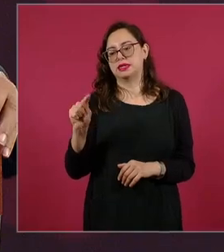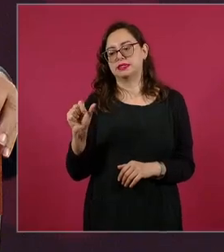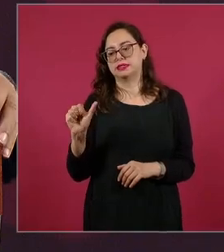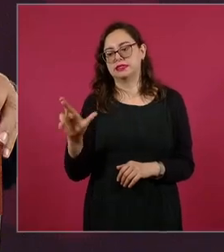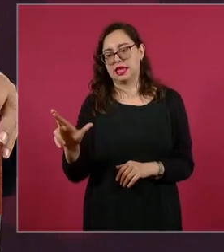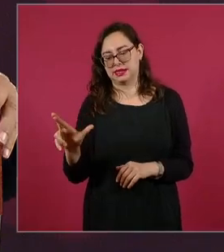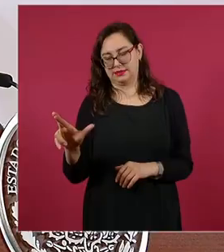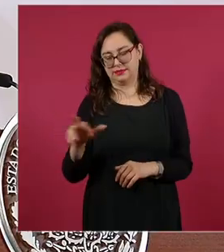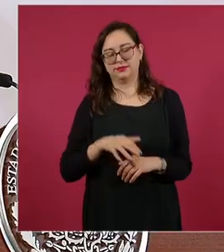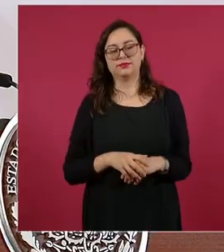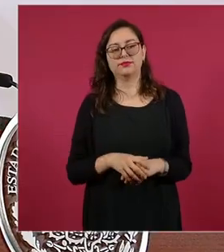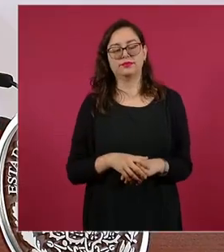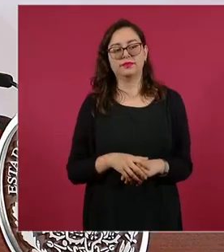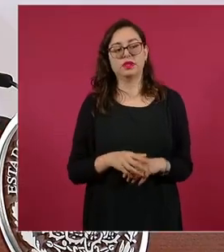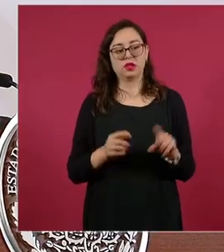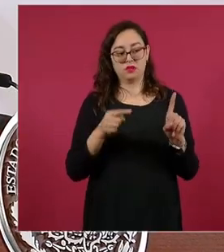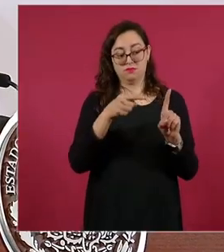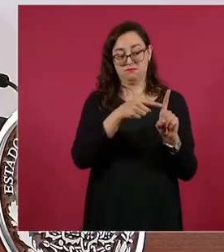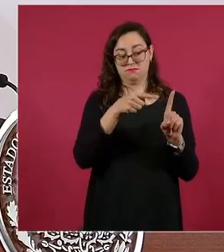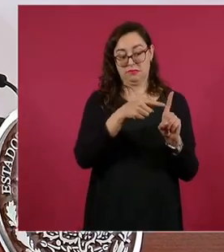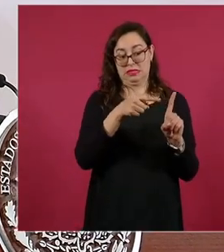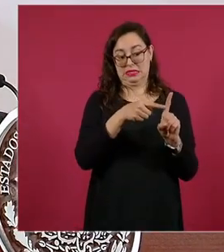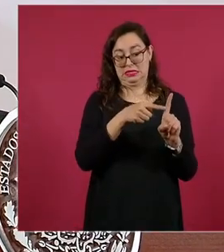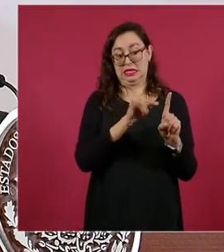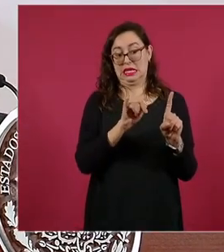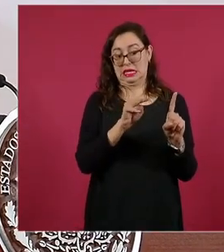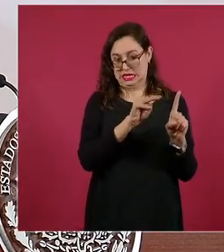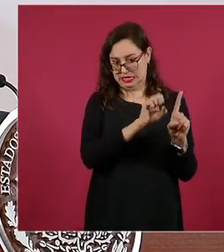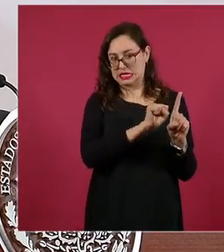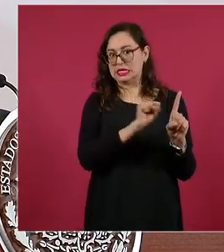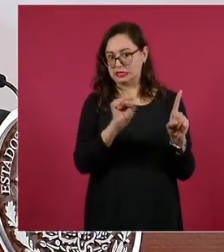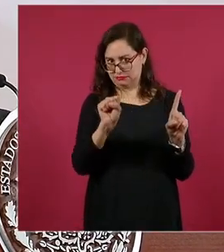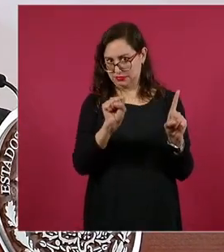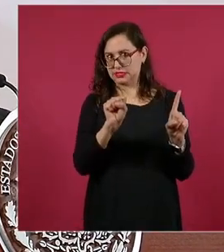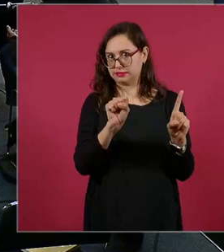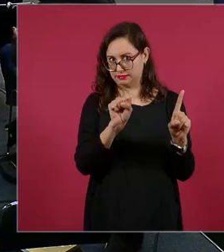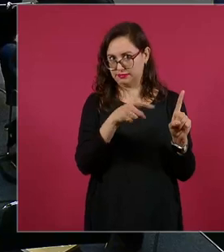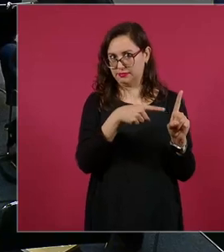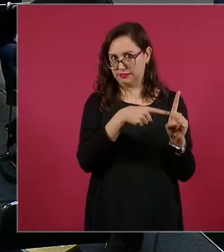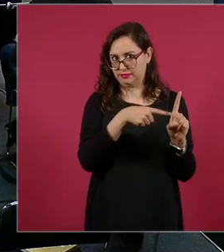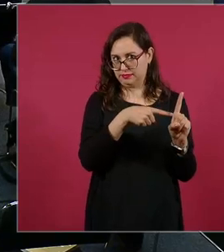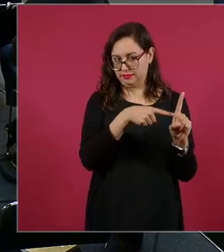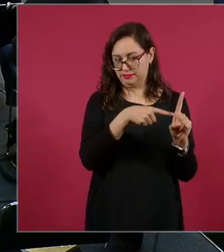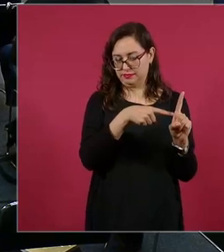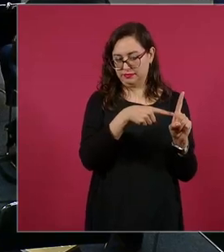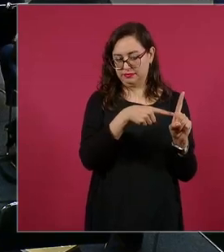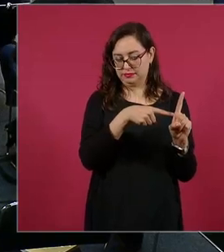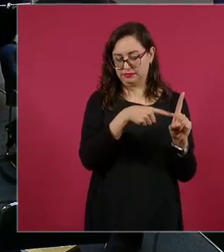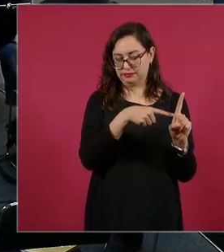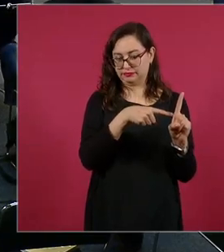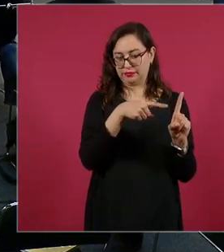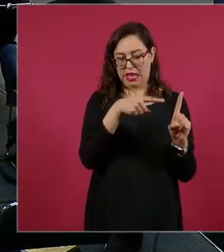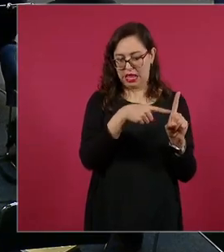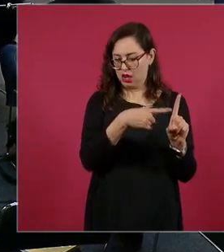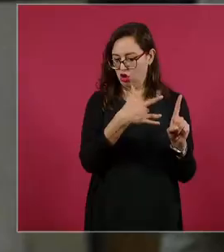requiere de una especialidad que no es la que estoy aquí